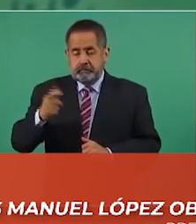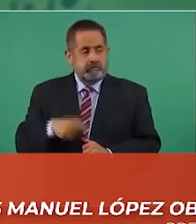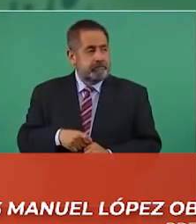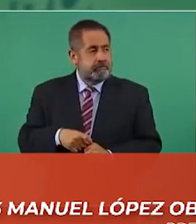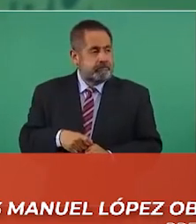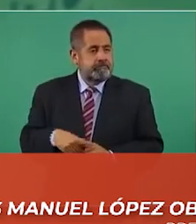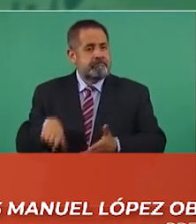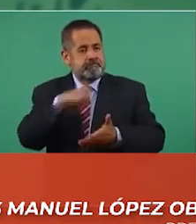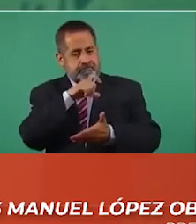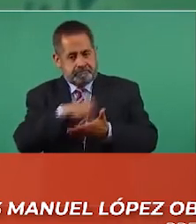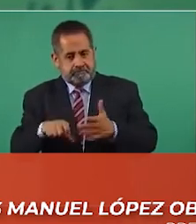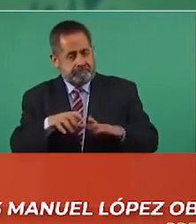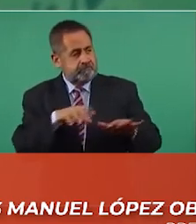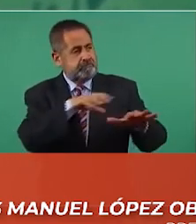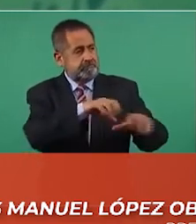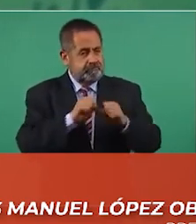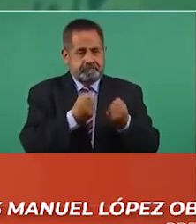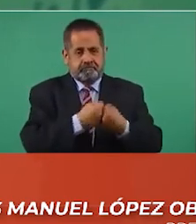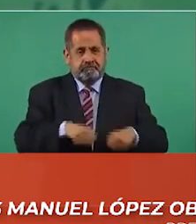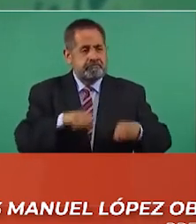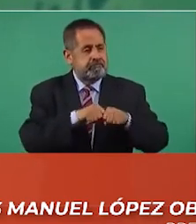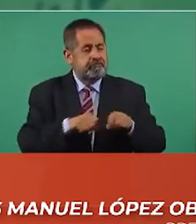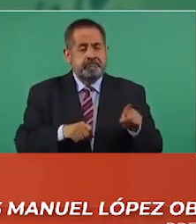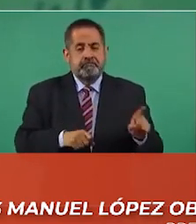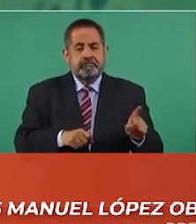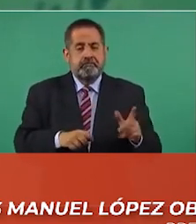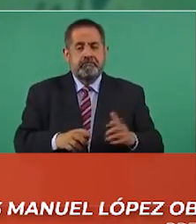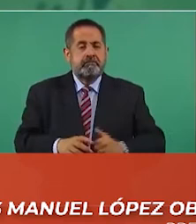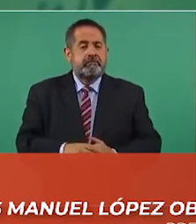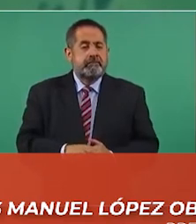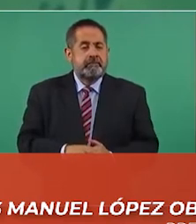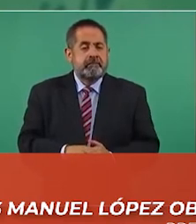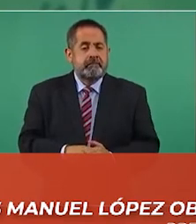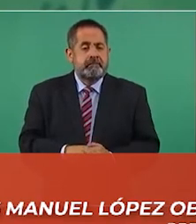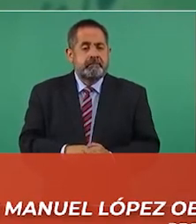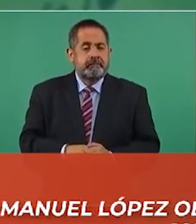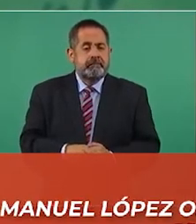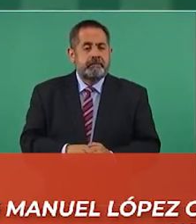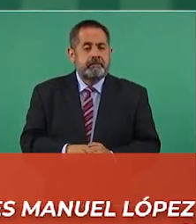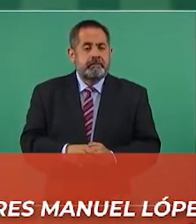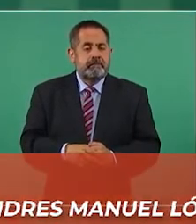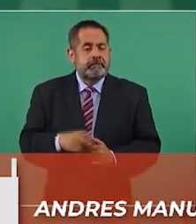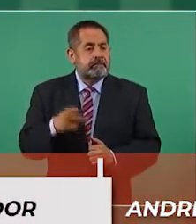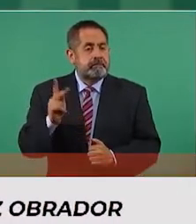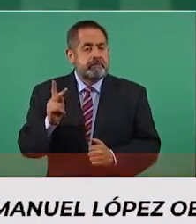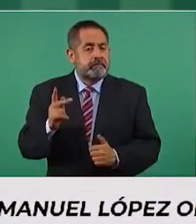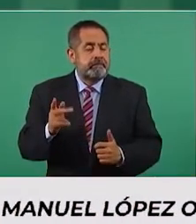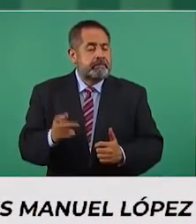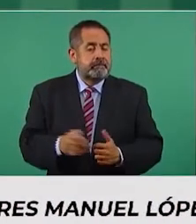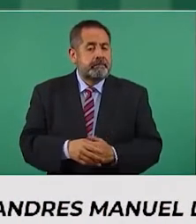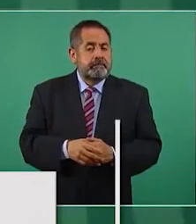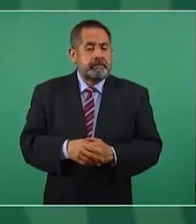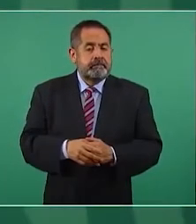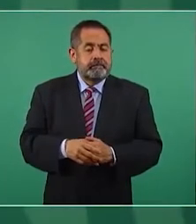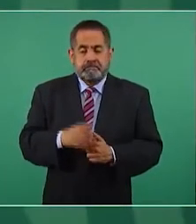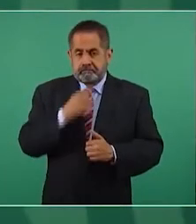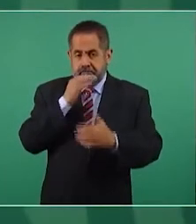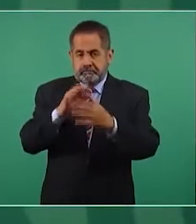comprar las acciones de esta refinería, pero